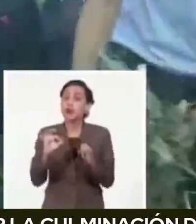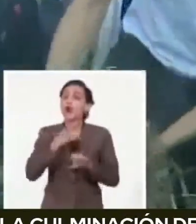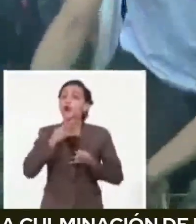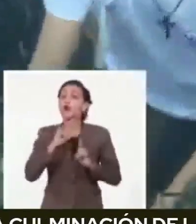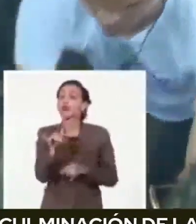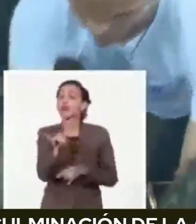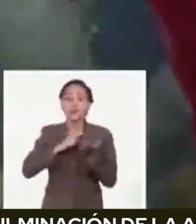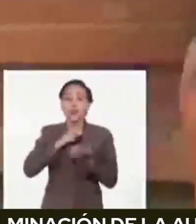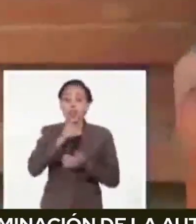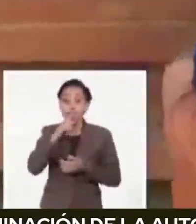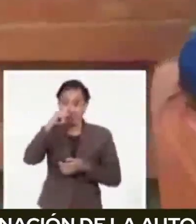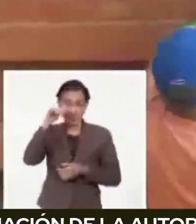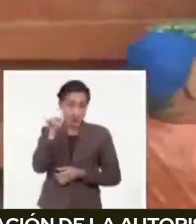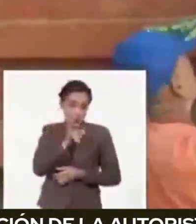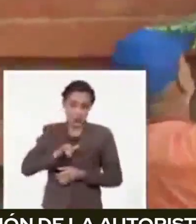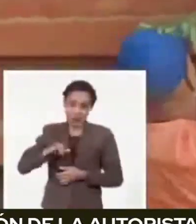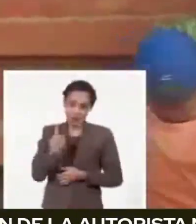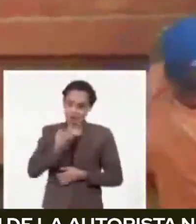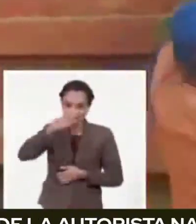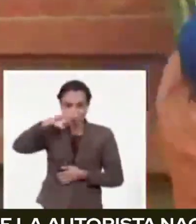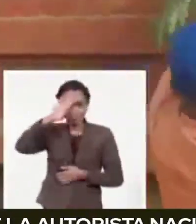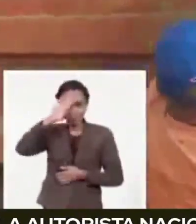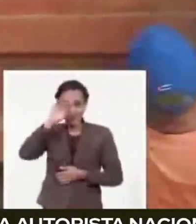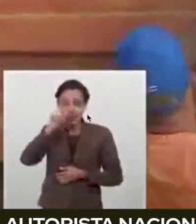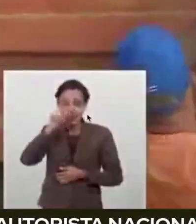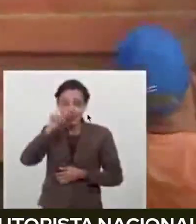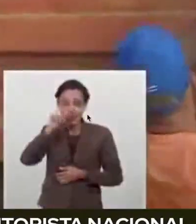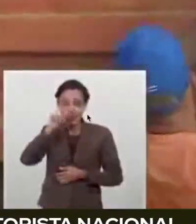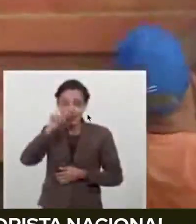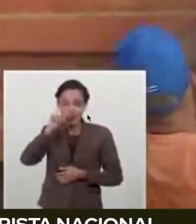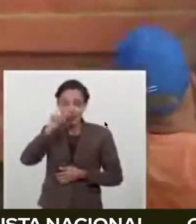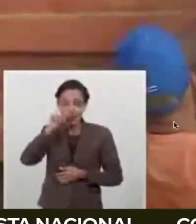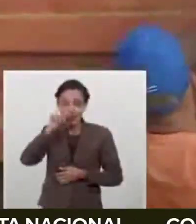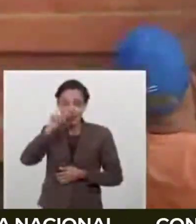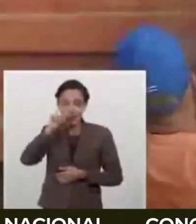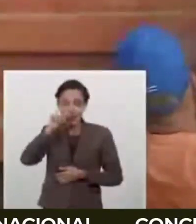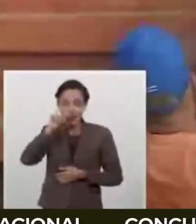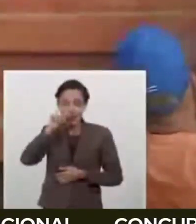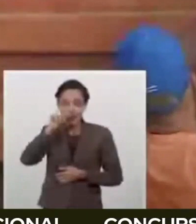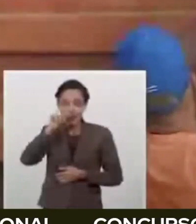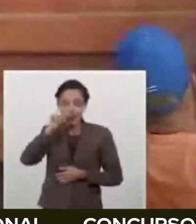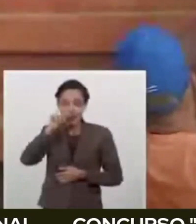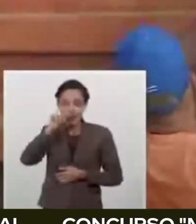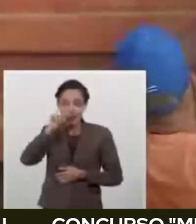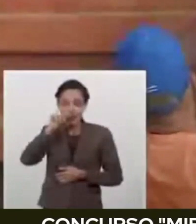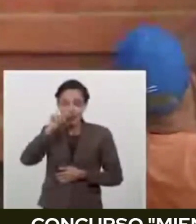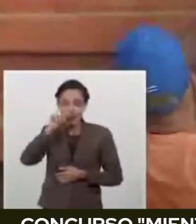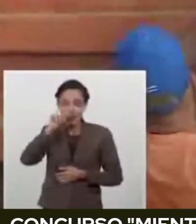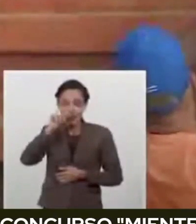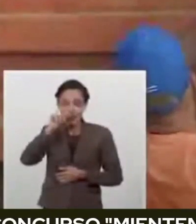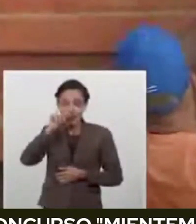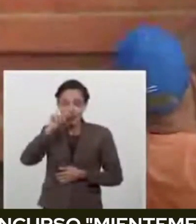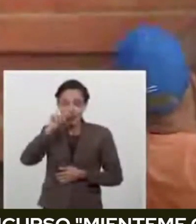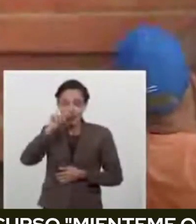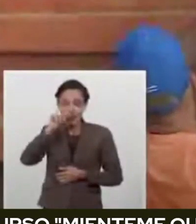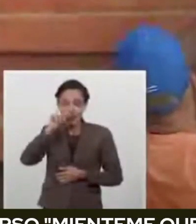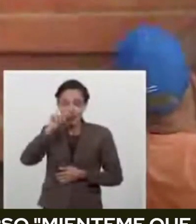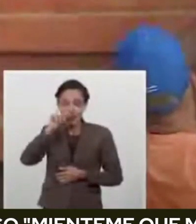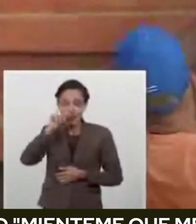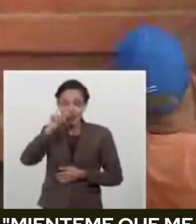Mira qué clase de 5000 y pico gente ahí para cada uno con un cajito ve que es lo que digo si cada uno mira Por ejemplo